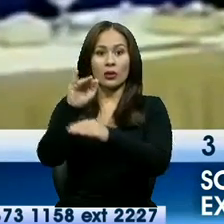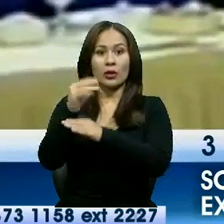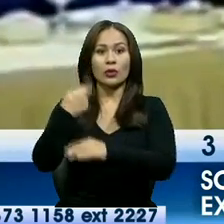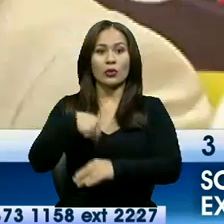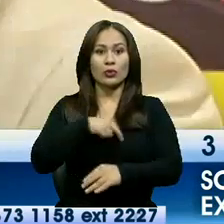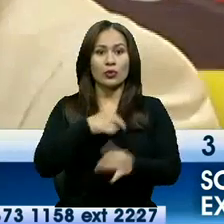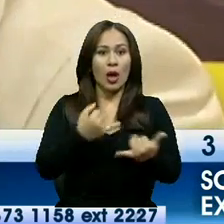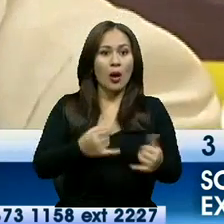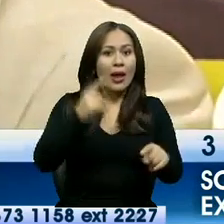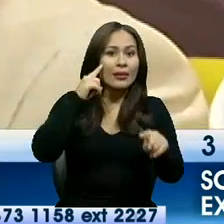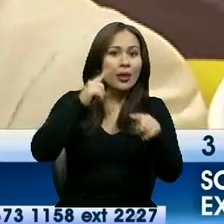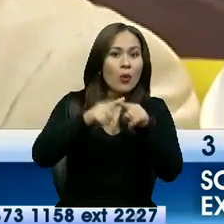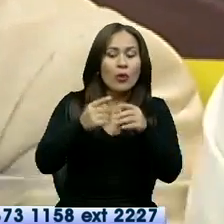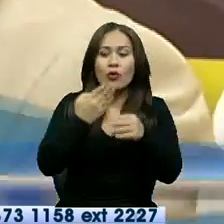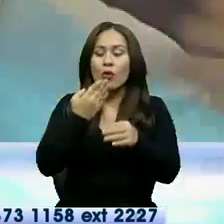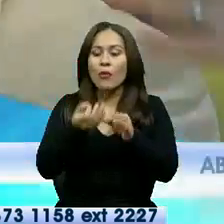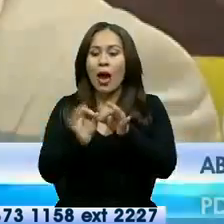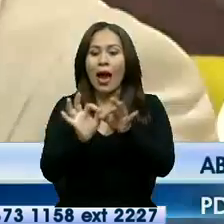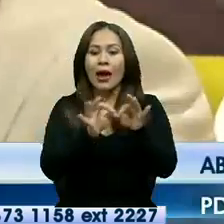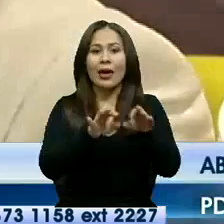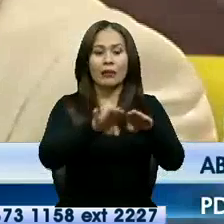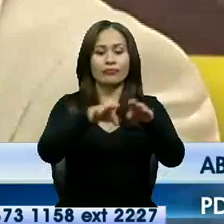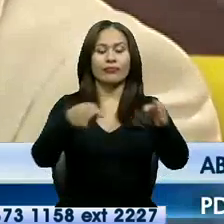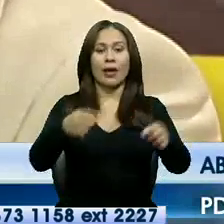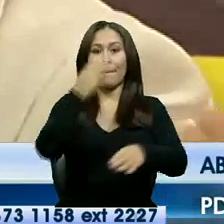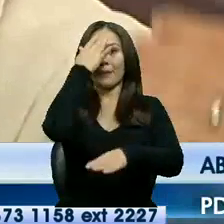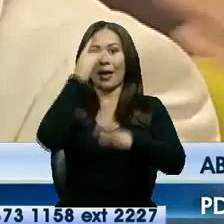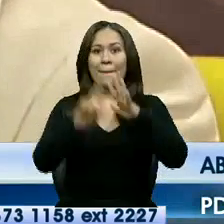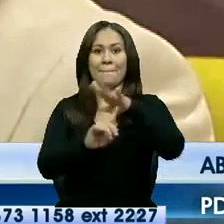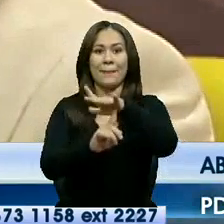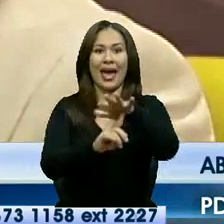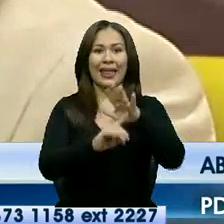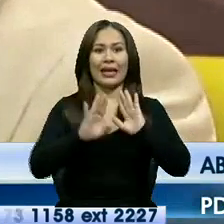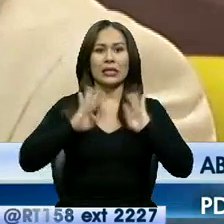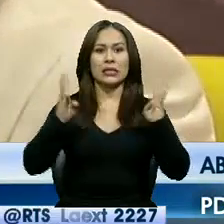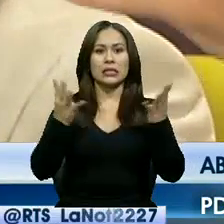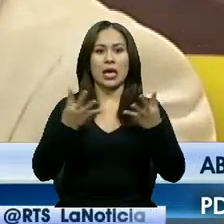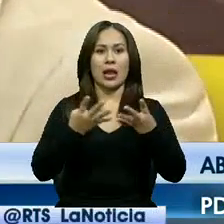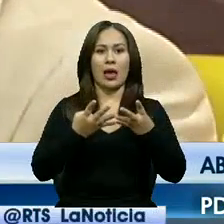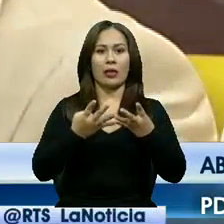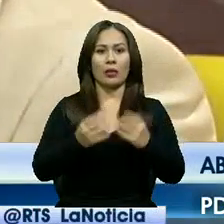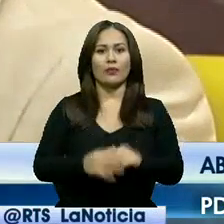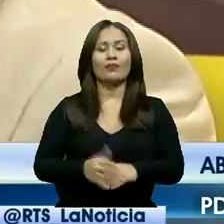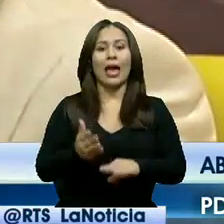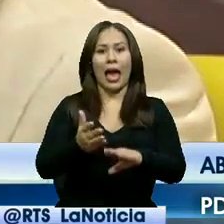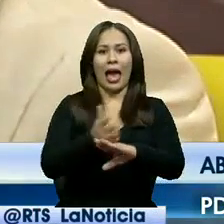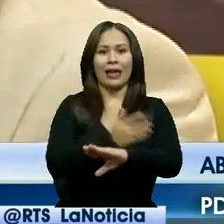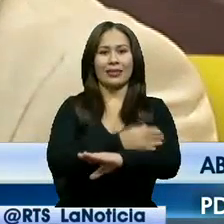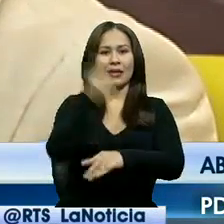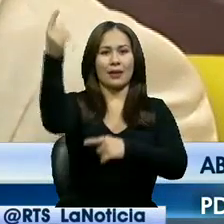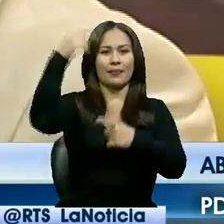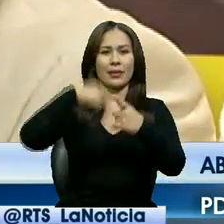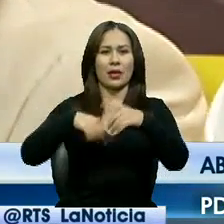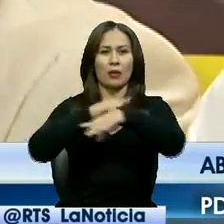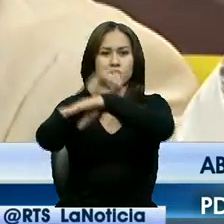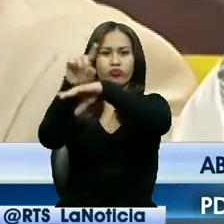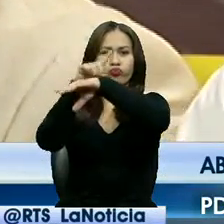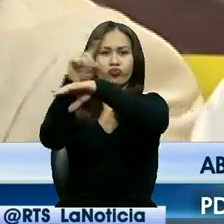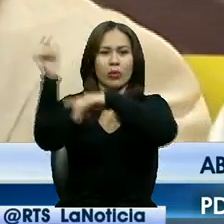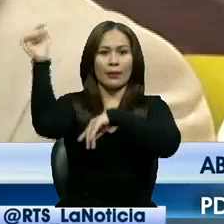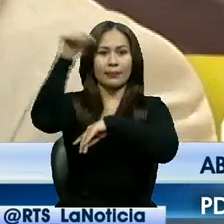lugar para poder llevar a cabo este evento, porque el parque ha sido cercado, donde usualmente aterrizaba el